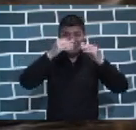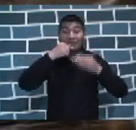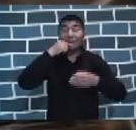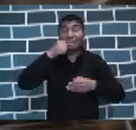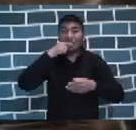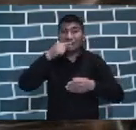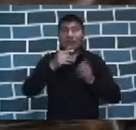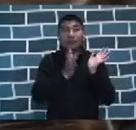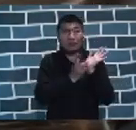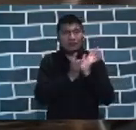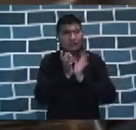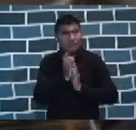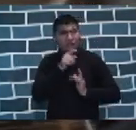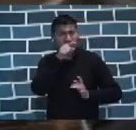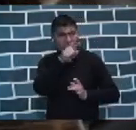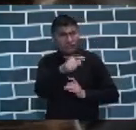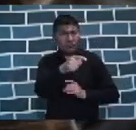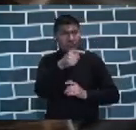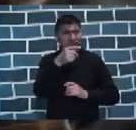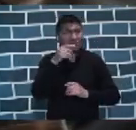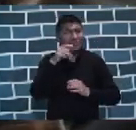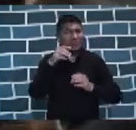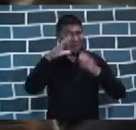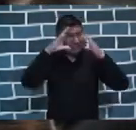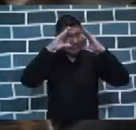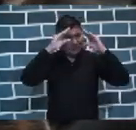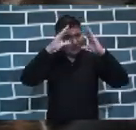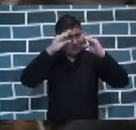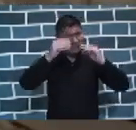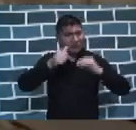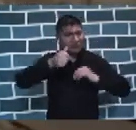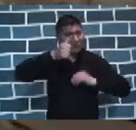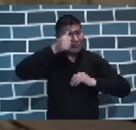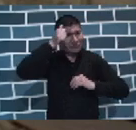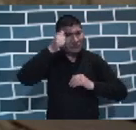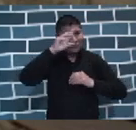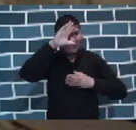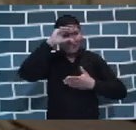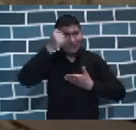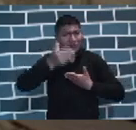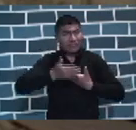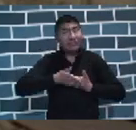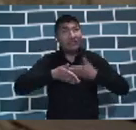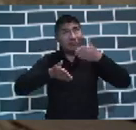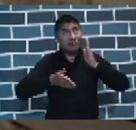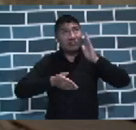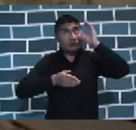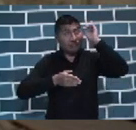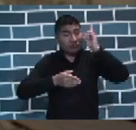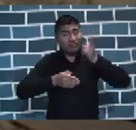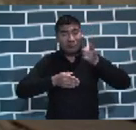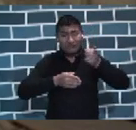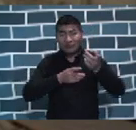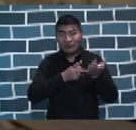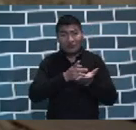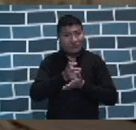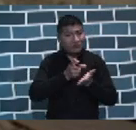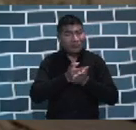jesús de nazaret es el señor el hijo de dios dios y hombre verdadero